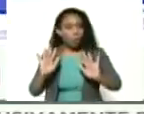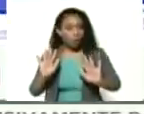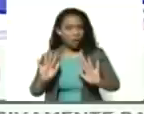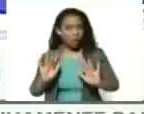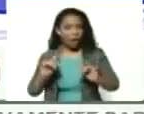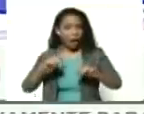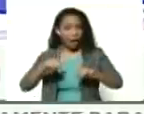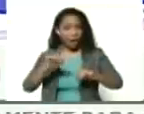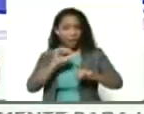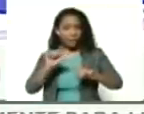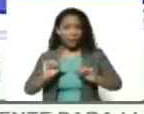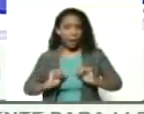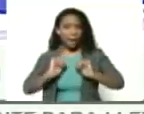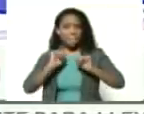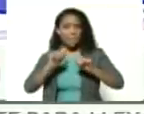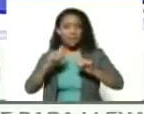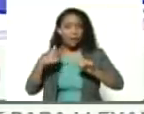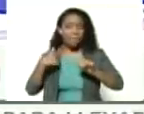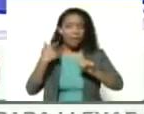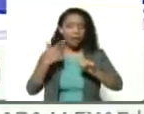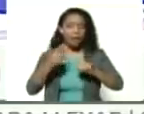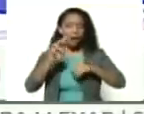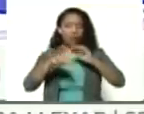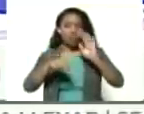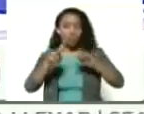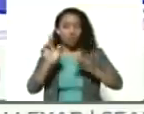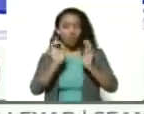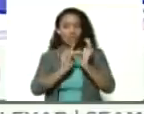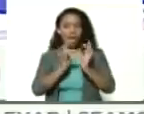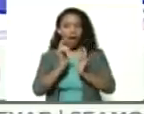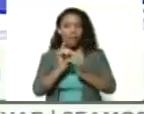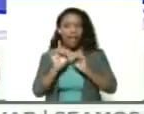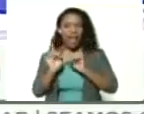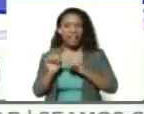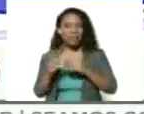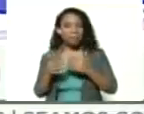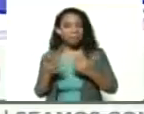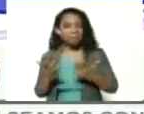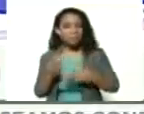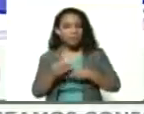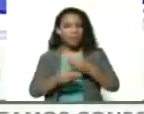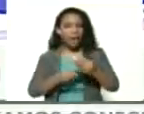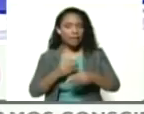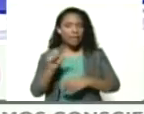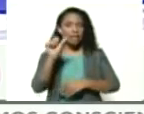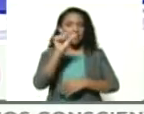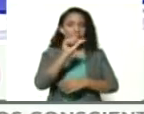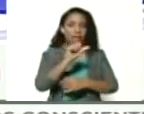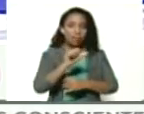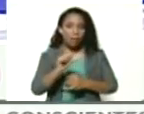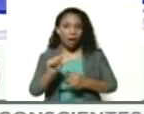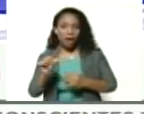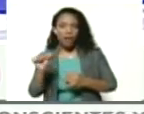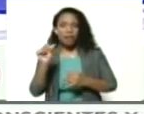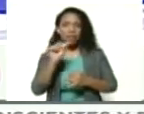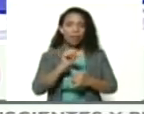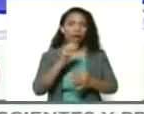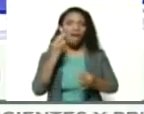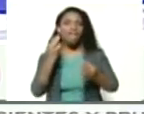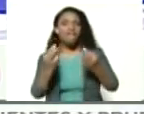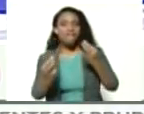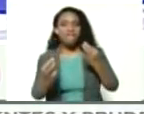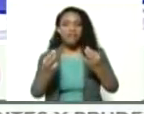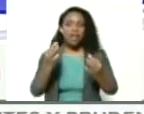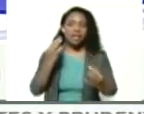Esta semana que empieza mañana, 12 de abril, va a ser semana de